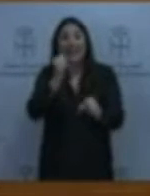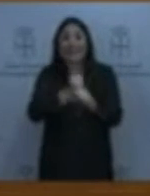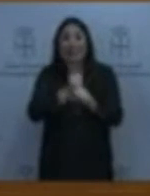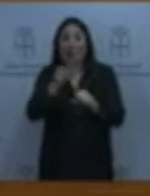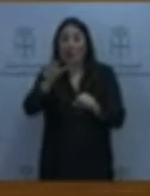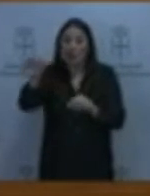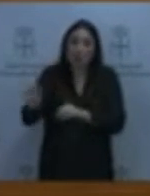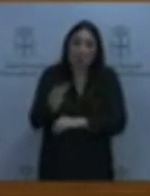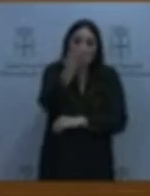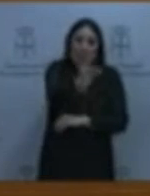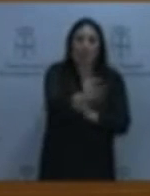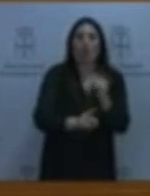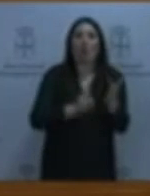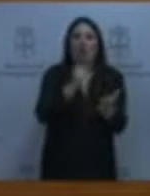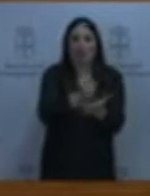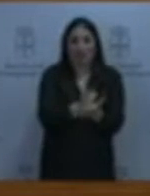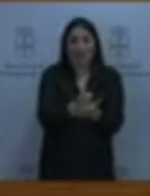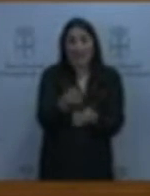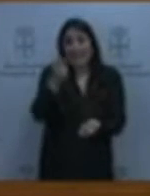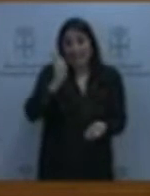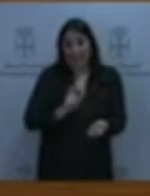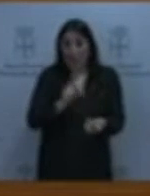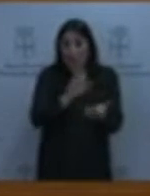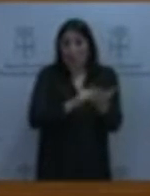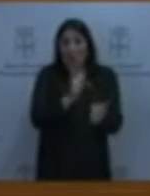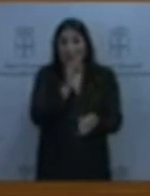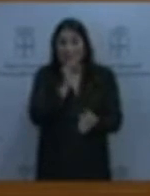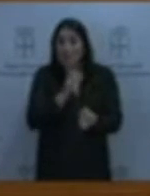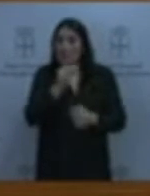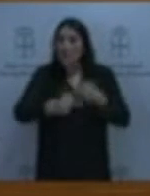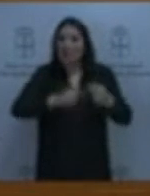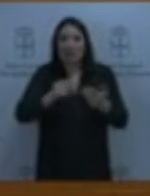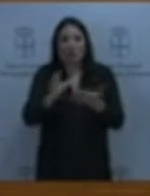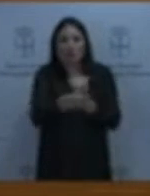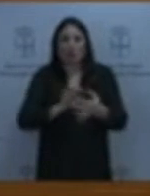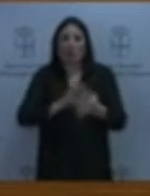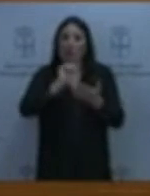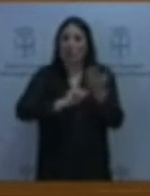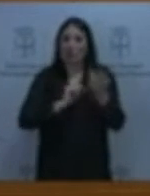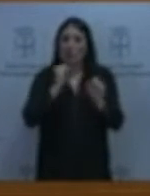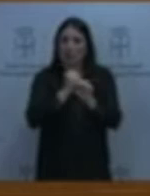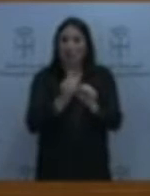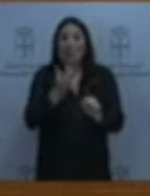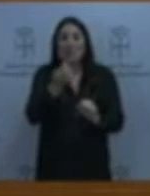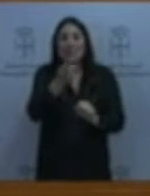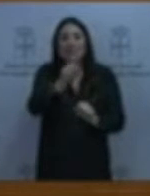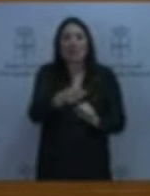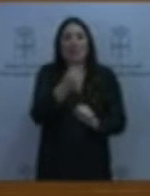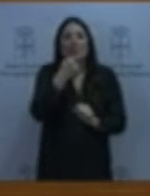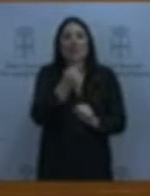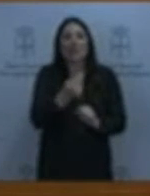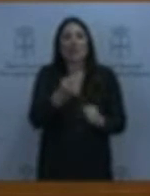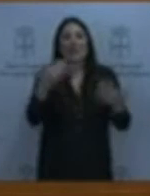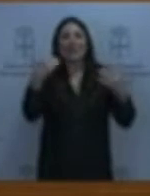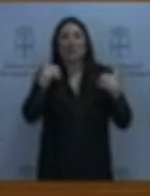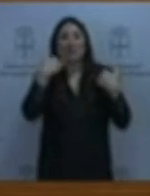con abono de los salarios dejados de percibir, así como en todos los efectos del contrato de trabajo. A la vez, exime la responsabilidad